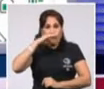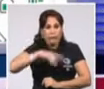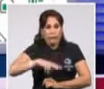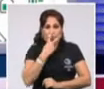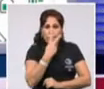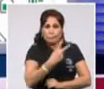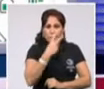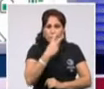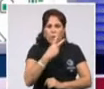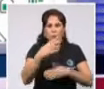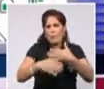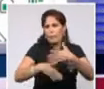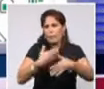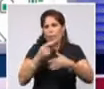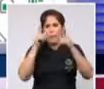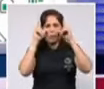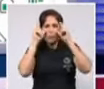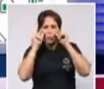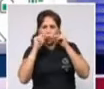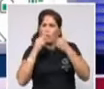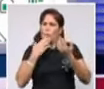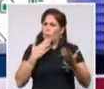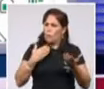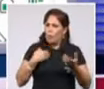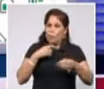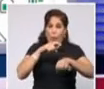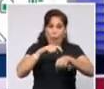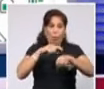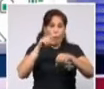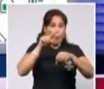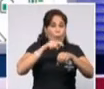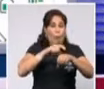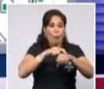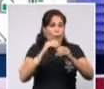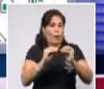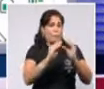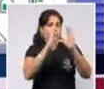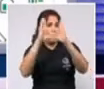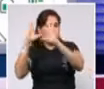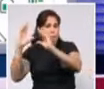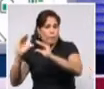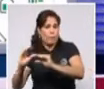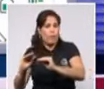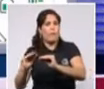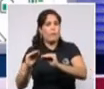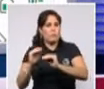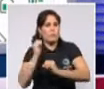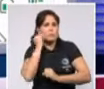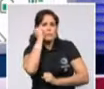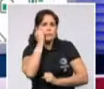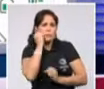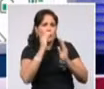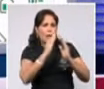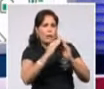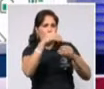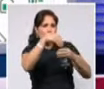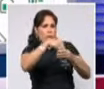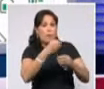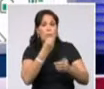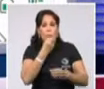de los niños y estos meses que han tenido de distanciamiento físico, de estar en sus hogares, cómo puede